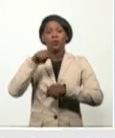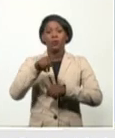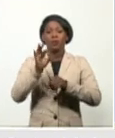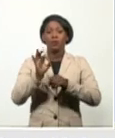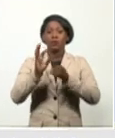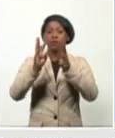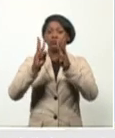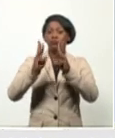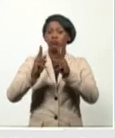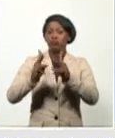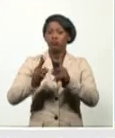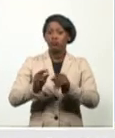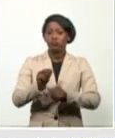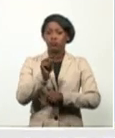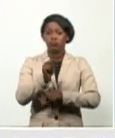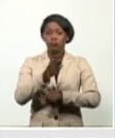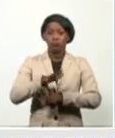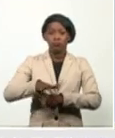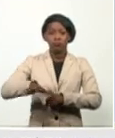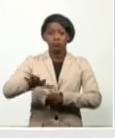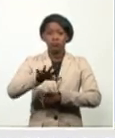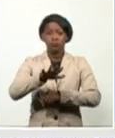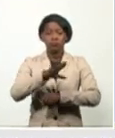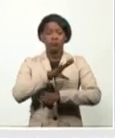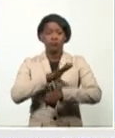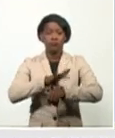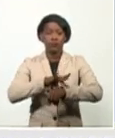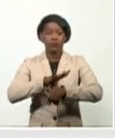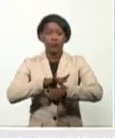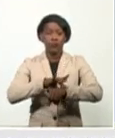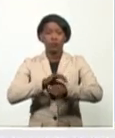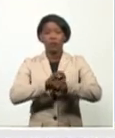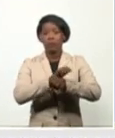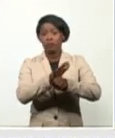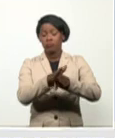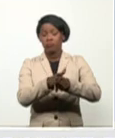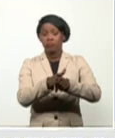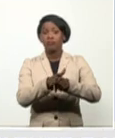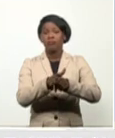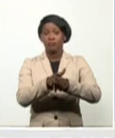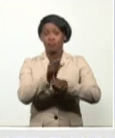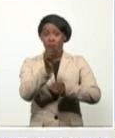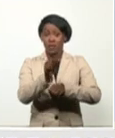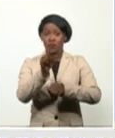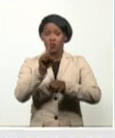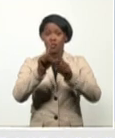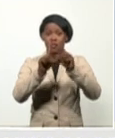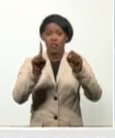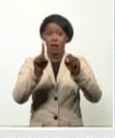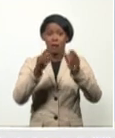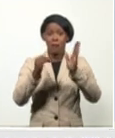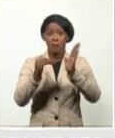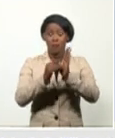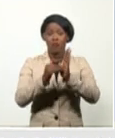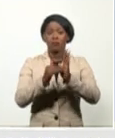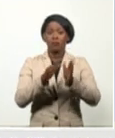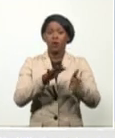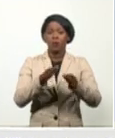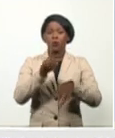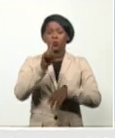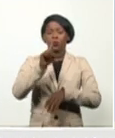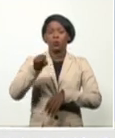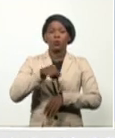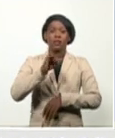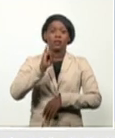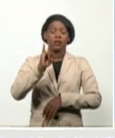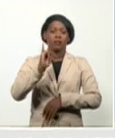incidencia de casos con COVID-19 por 100.000 habitantes sea de 1,6,